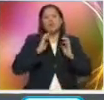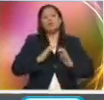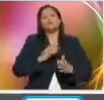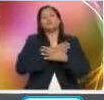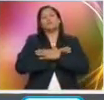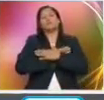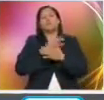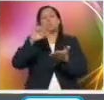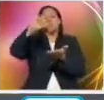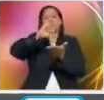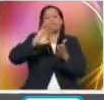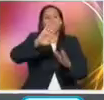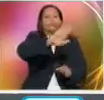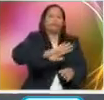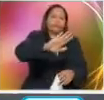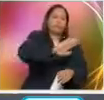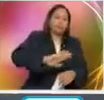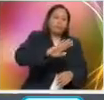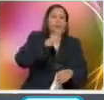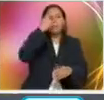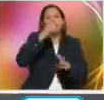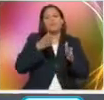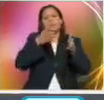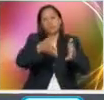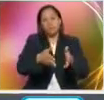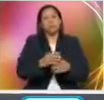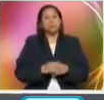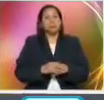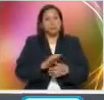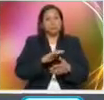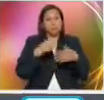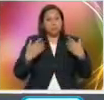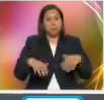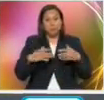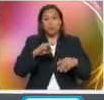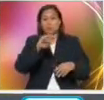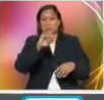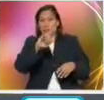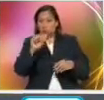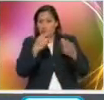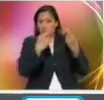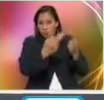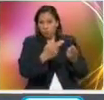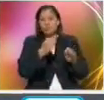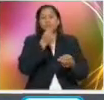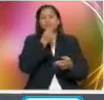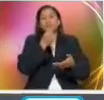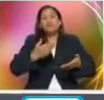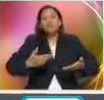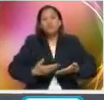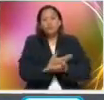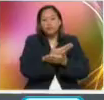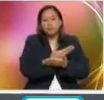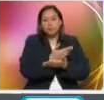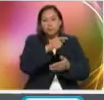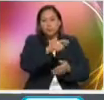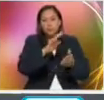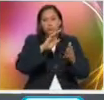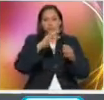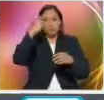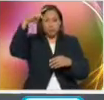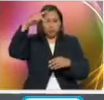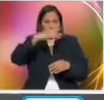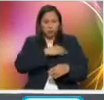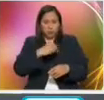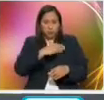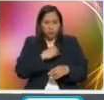y para elementos funerarios, ¿no? Ah, bueno, en la antigüedad. un significado fuerte. Claro, porque además el pequeño que acaba de nacer se ha humanizado, es hijo de Dios, pero Sí.